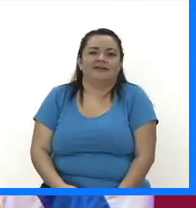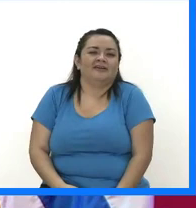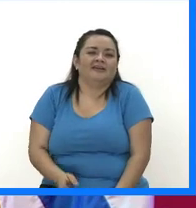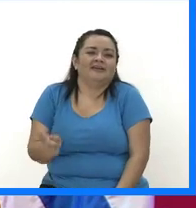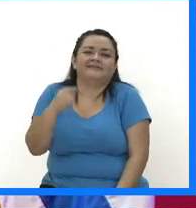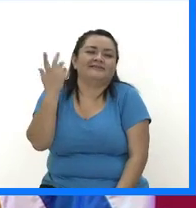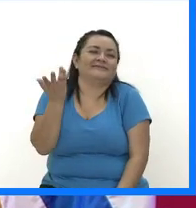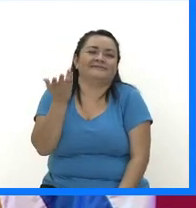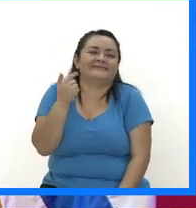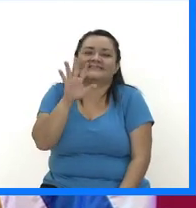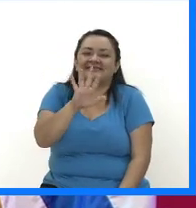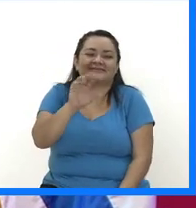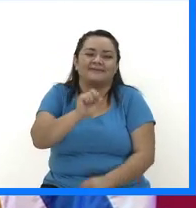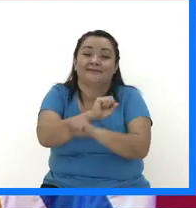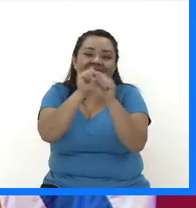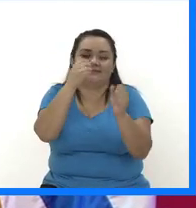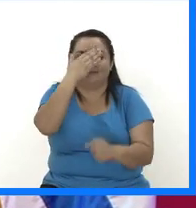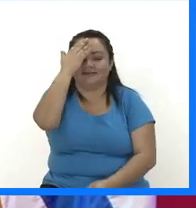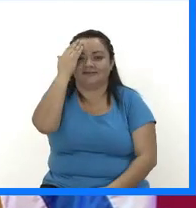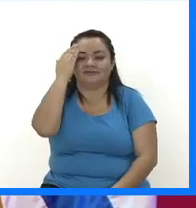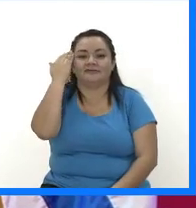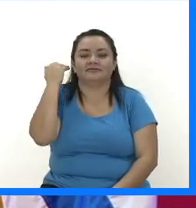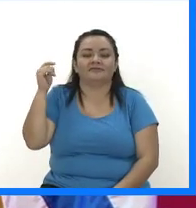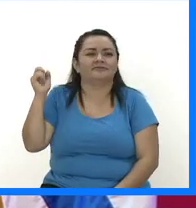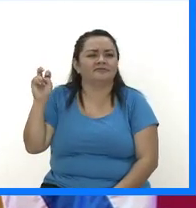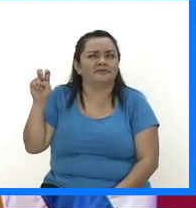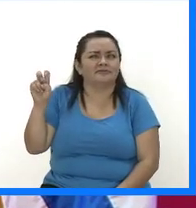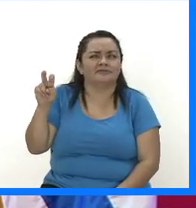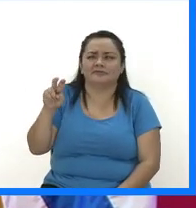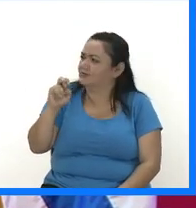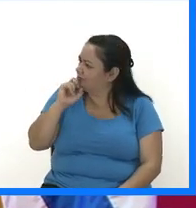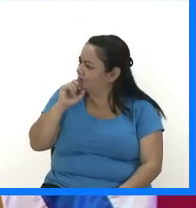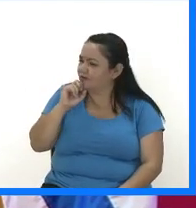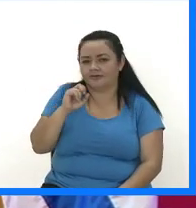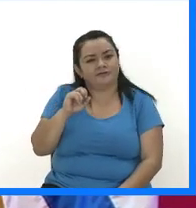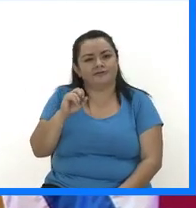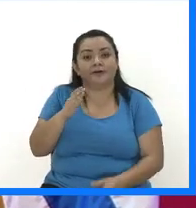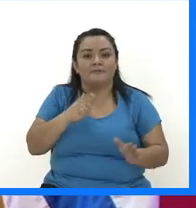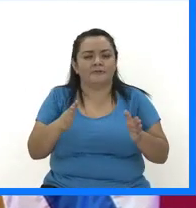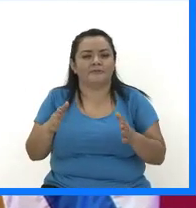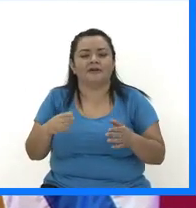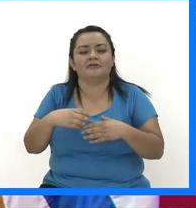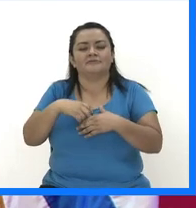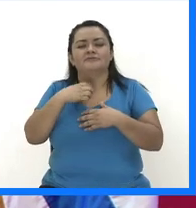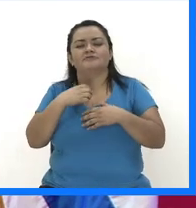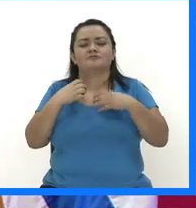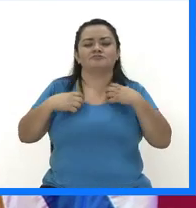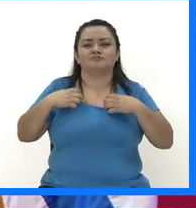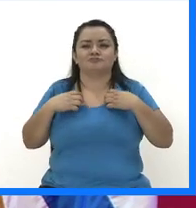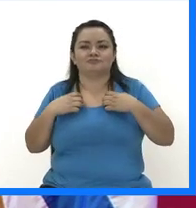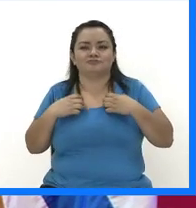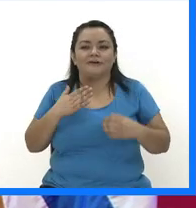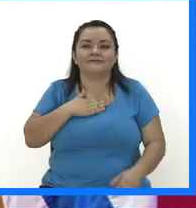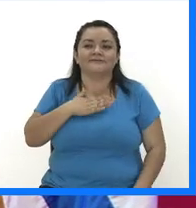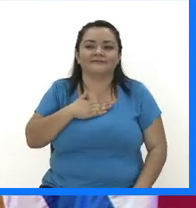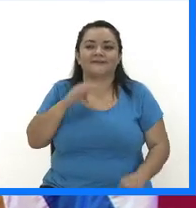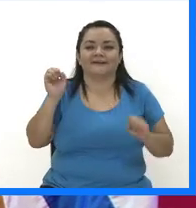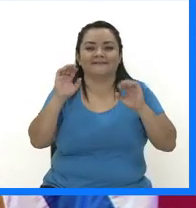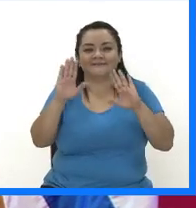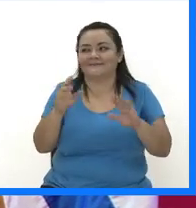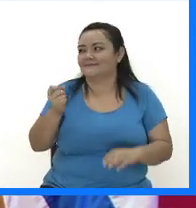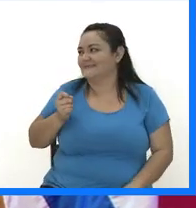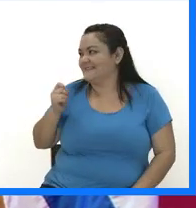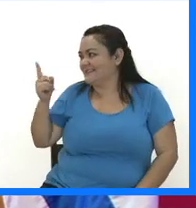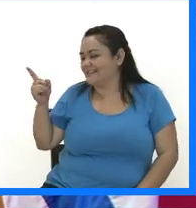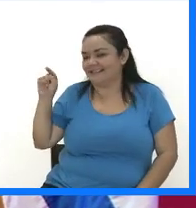a las cinco de la mañana yo que voy a estar así de repente pues nos preparamos para venir a la iglesia yo tengo la bendición de ver a 30